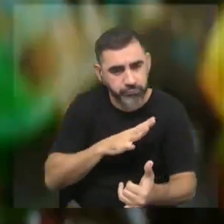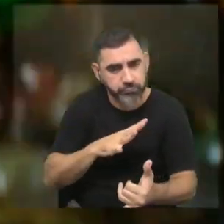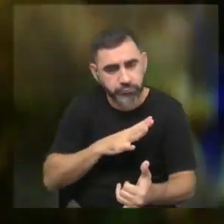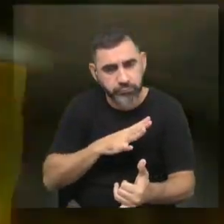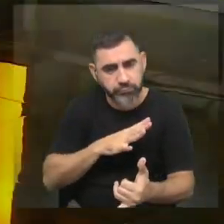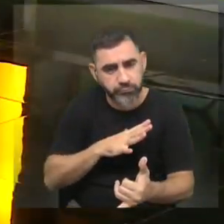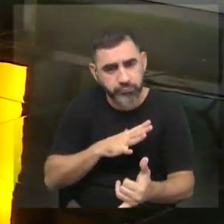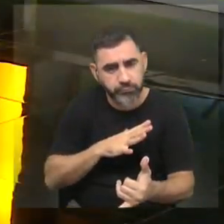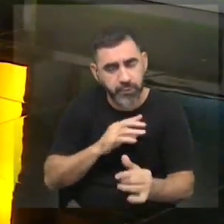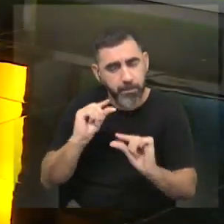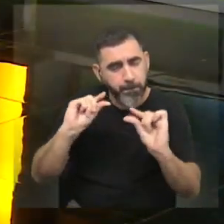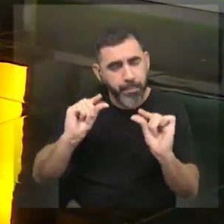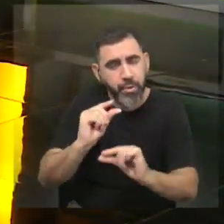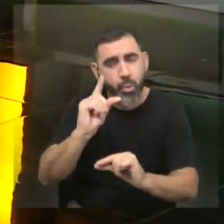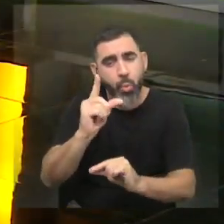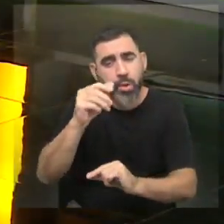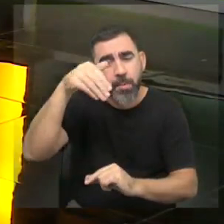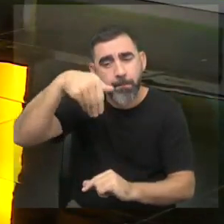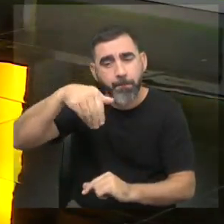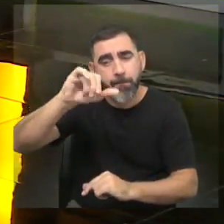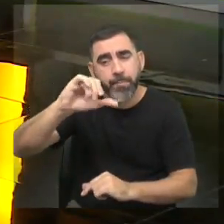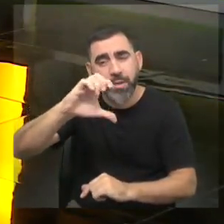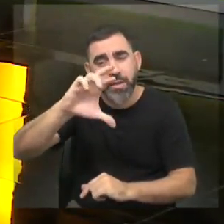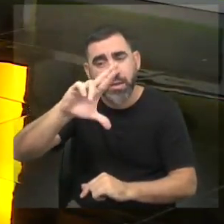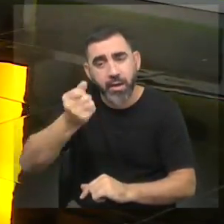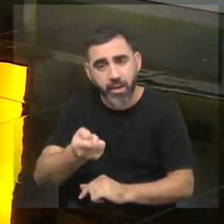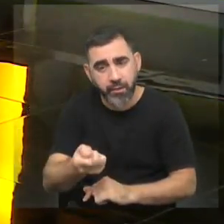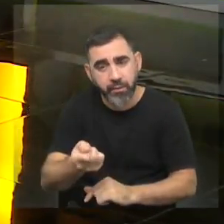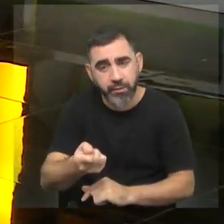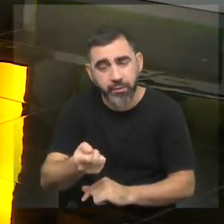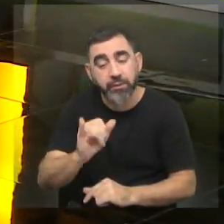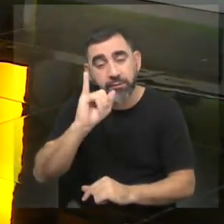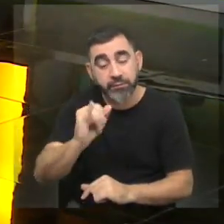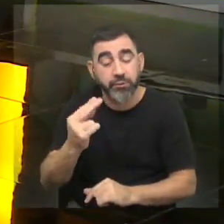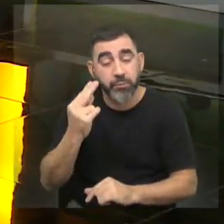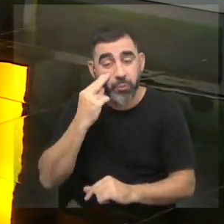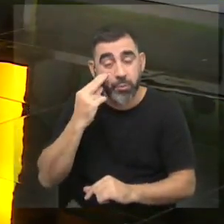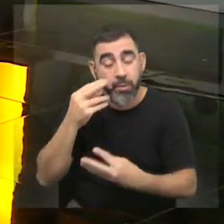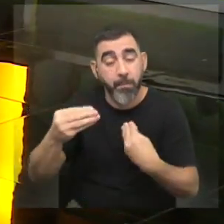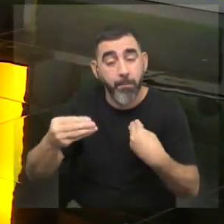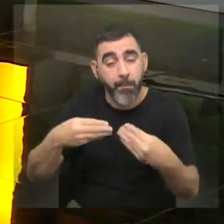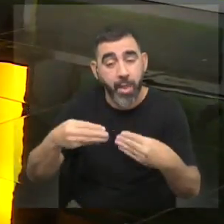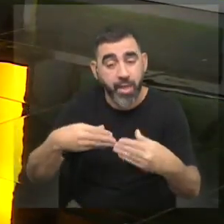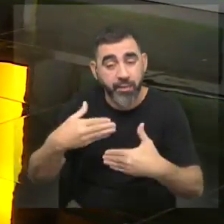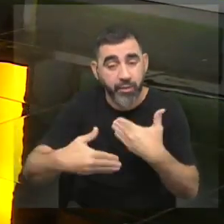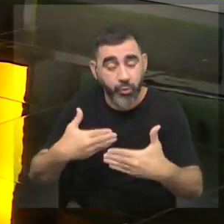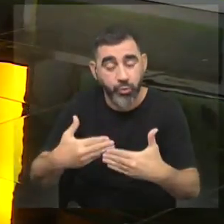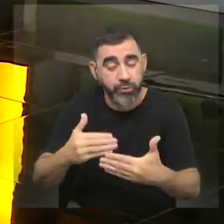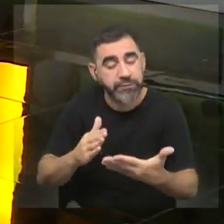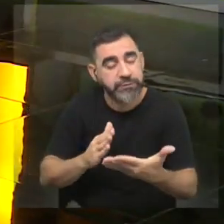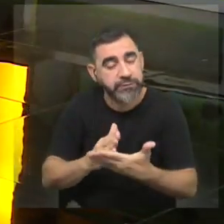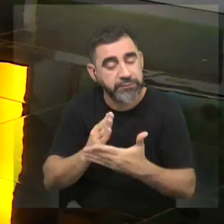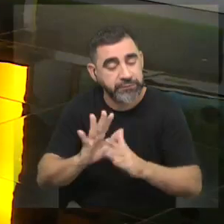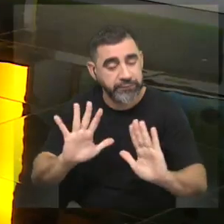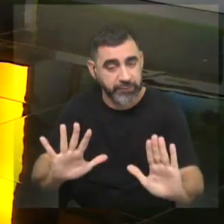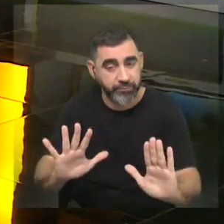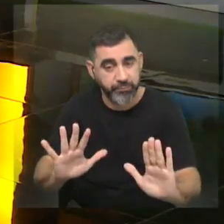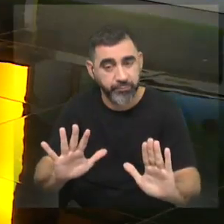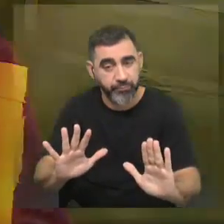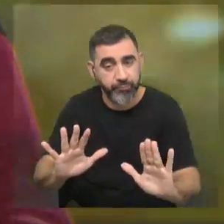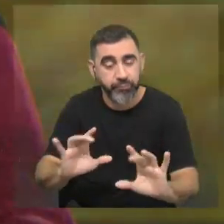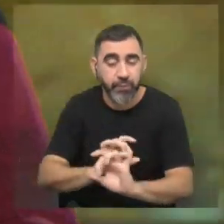problemas técnicos. Según la información oficial, los astronautas saben que se trata de un vuelo de prueba, por lo que este retraso no resulta inesperado. En